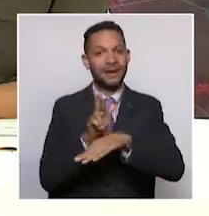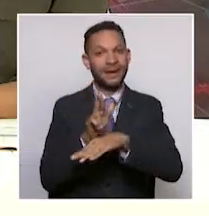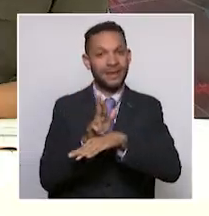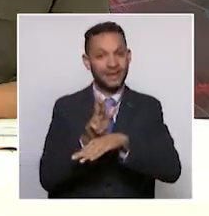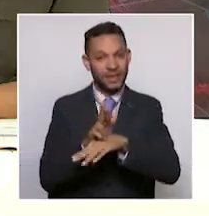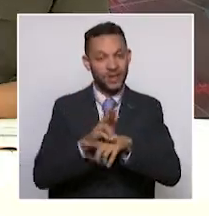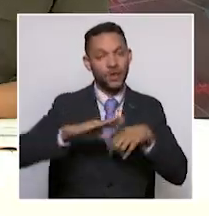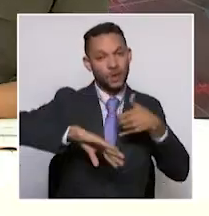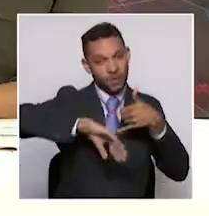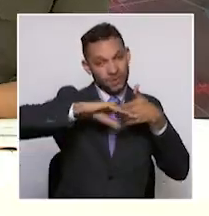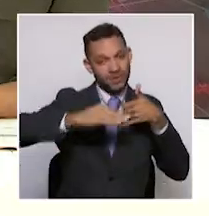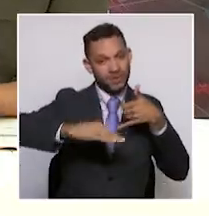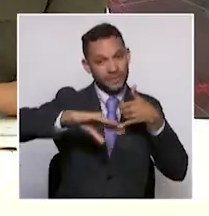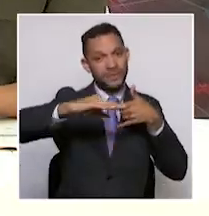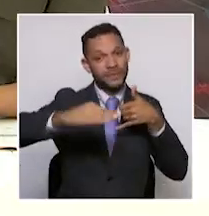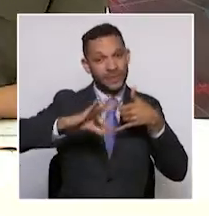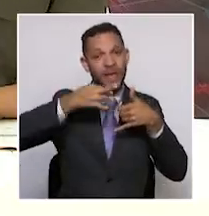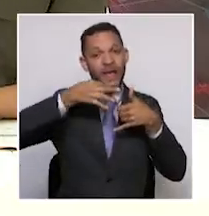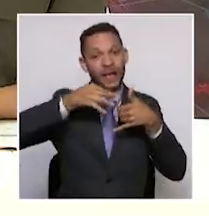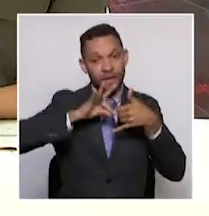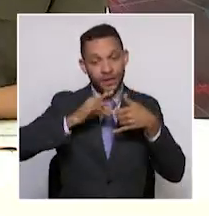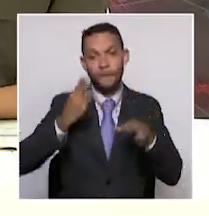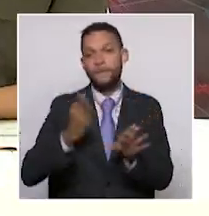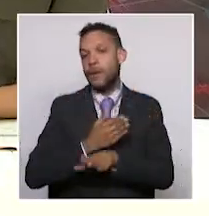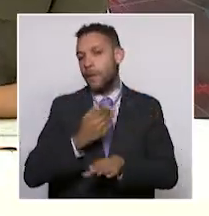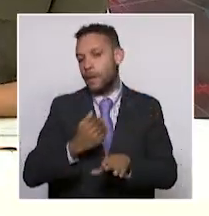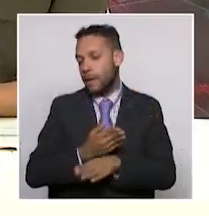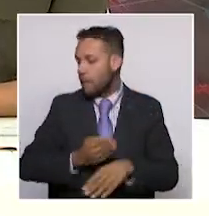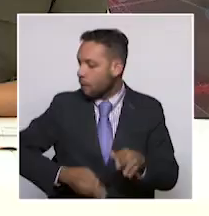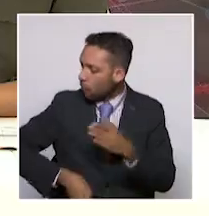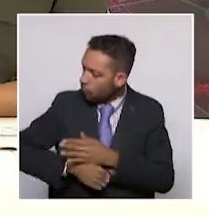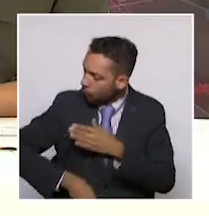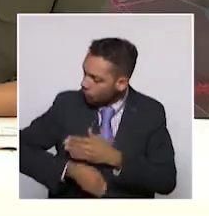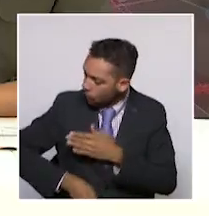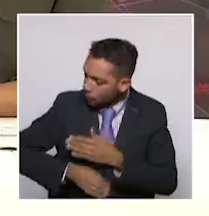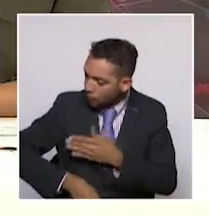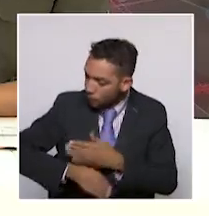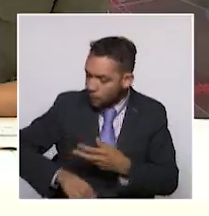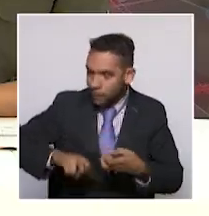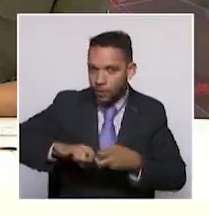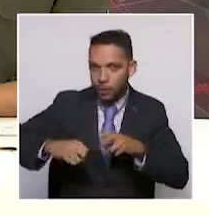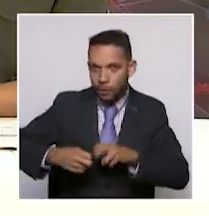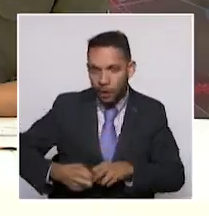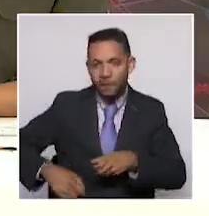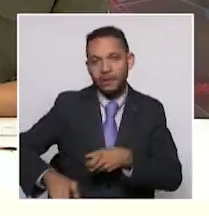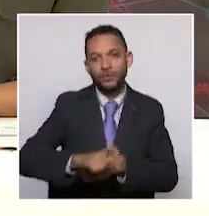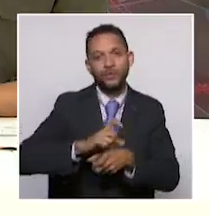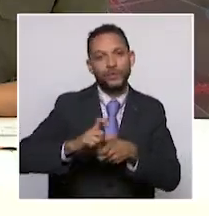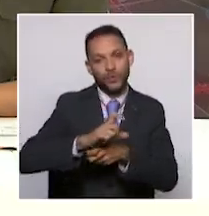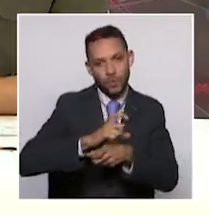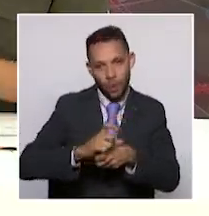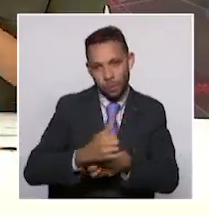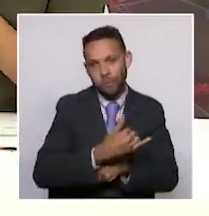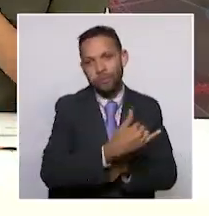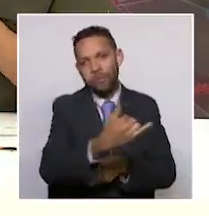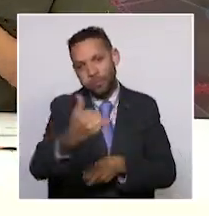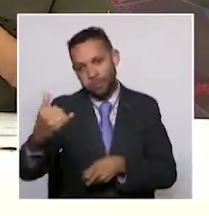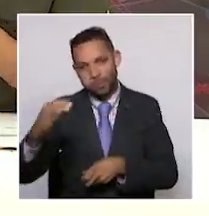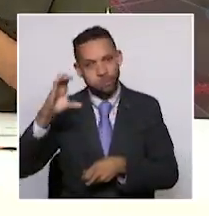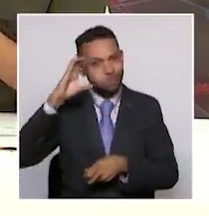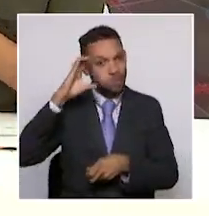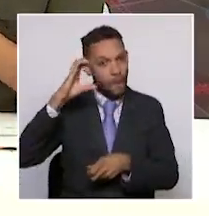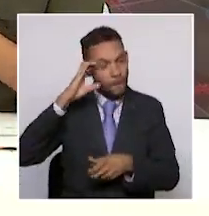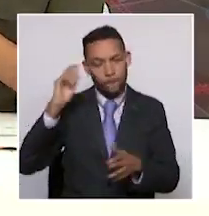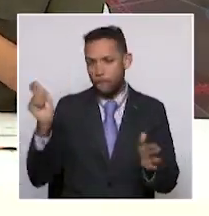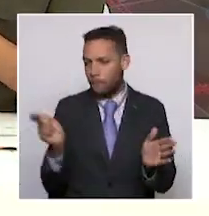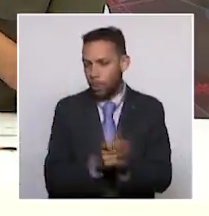de una problemática que no termina y que se ha convertido en el flagelo de las ciudades del Triángulo del Café, a pesar de